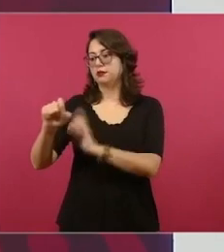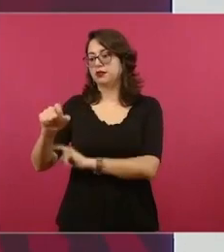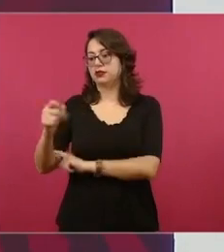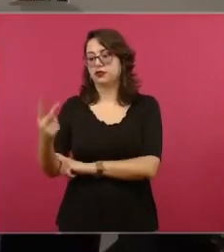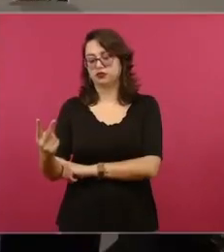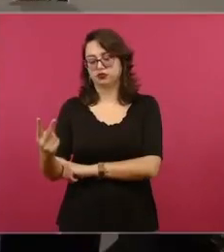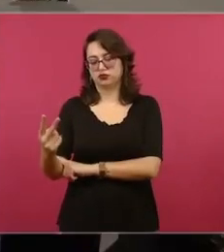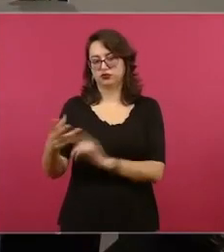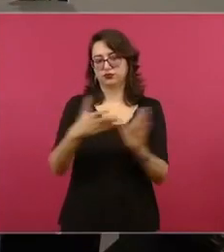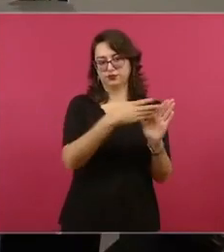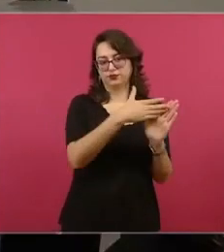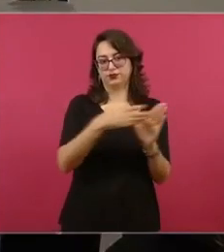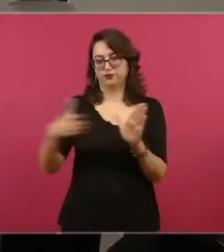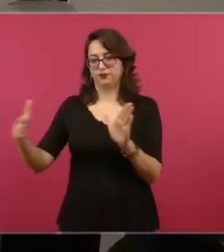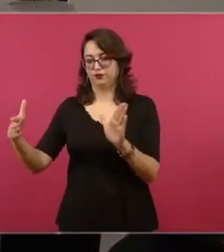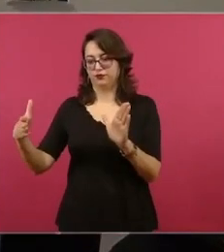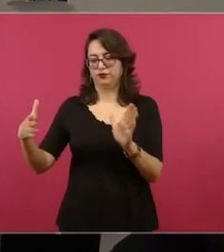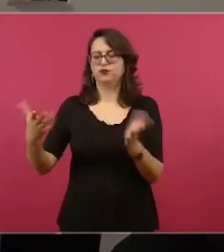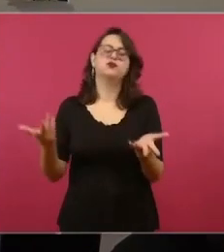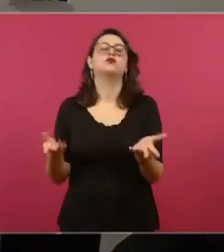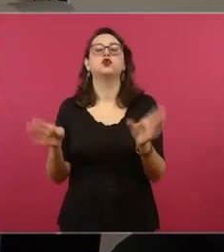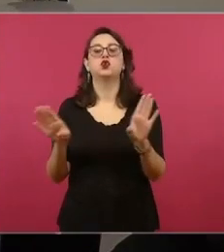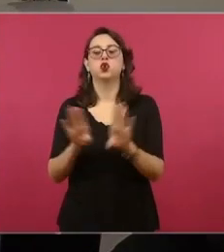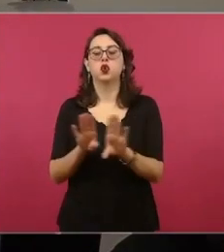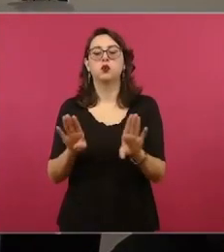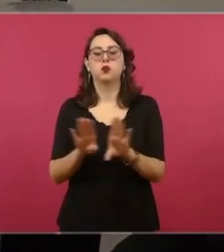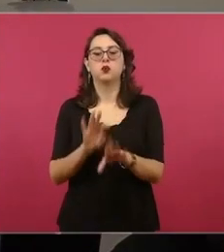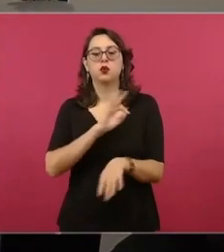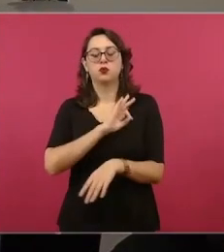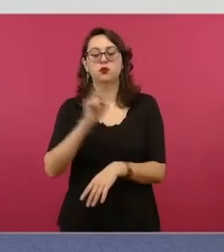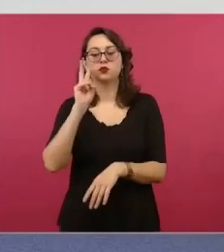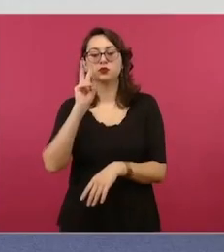¿Qué encontramos? En este decil de los más pobres,